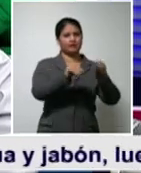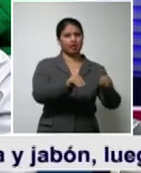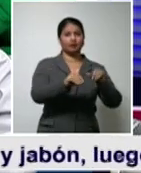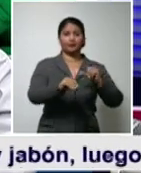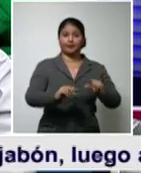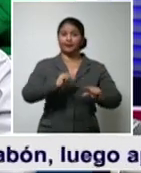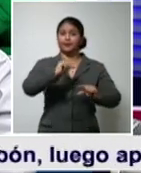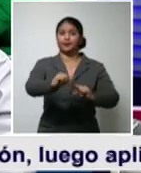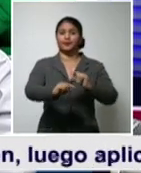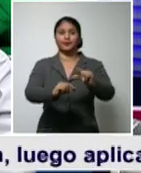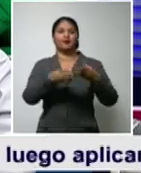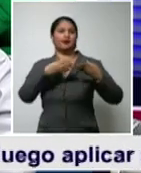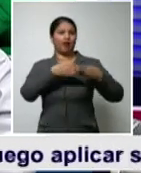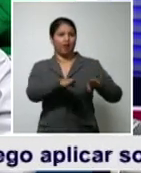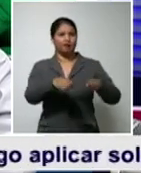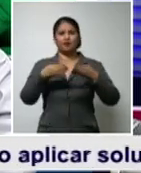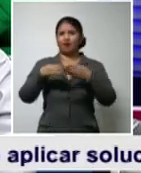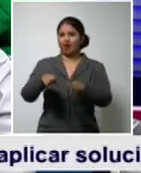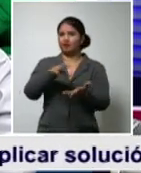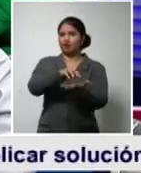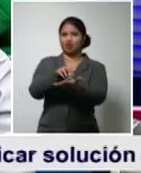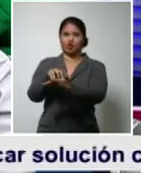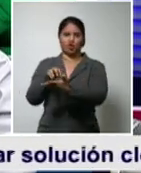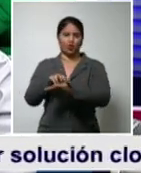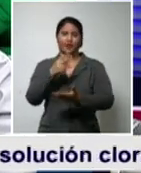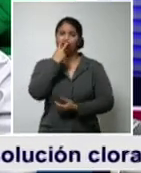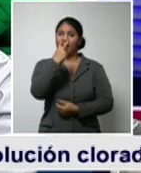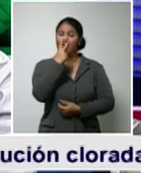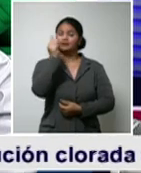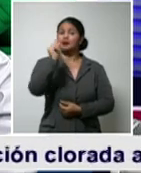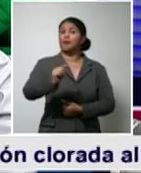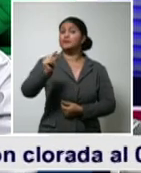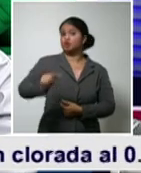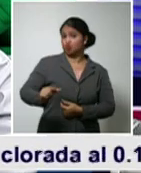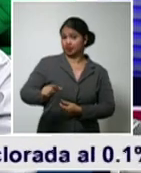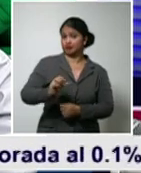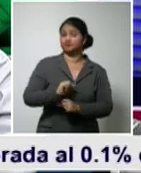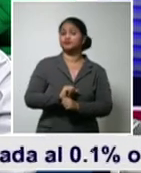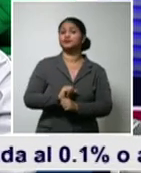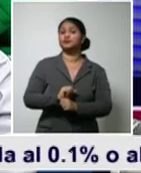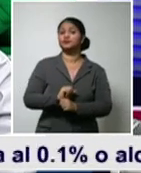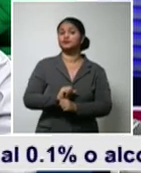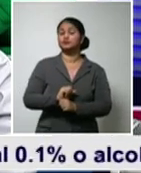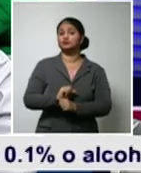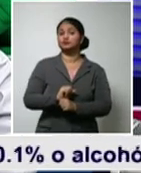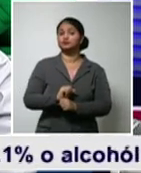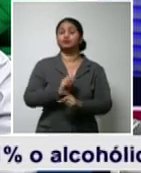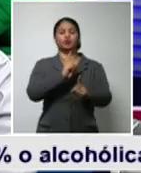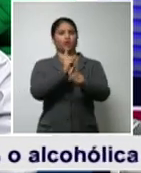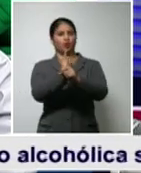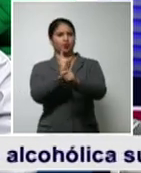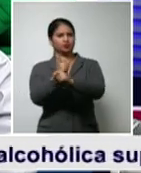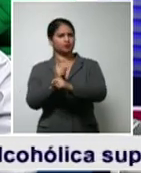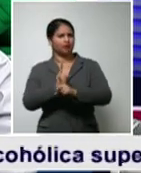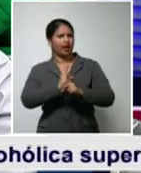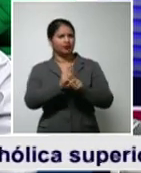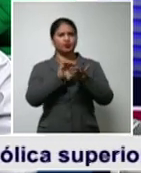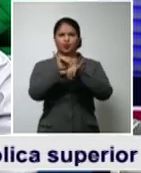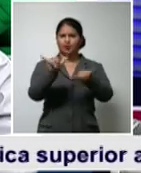capacidades para la atención de sus propios pacientes, de sus contactos, de sus viajeros,